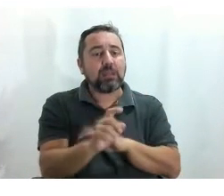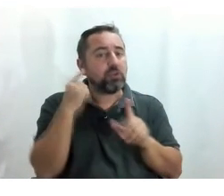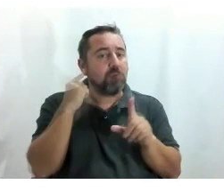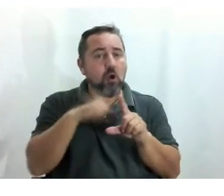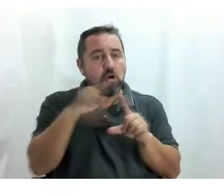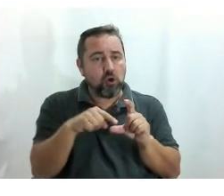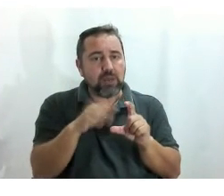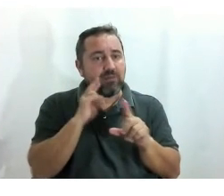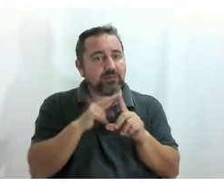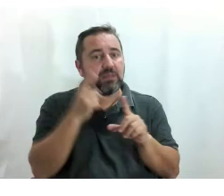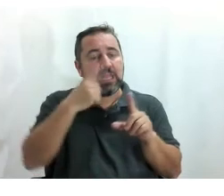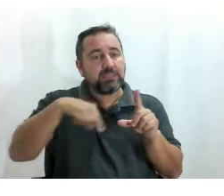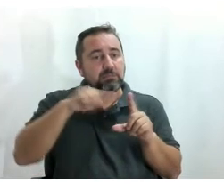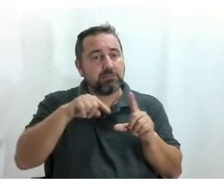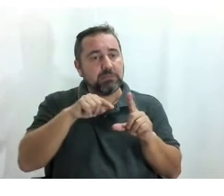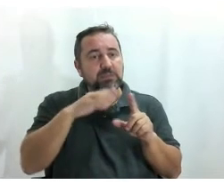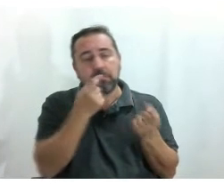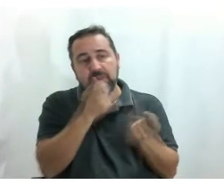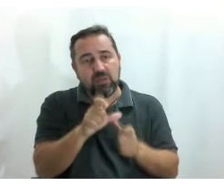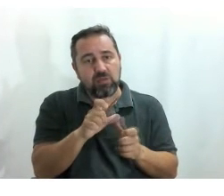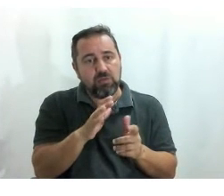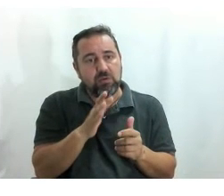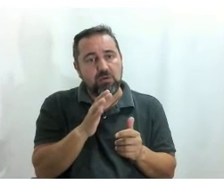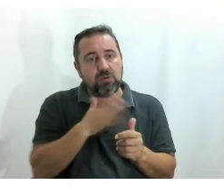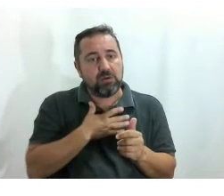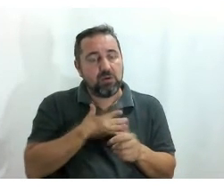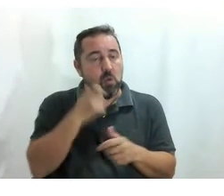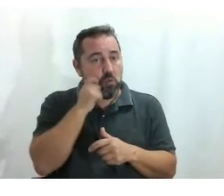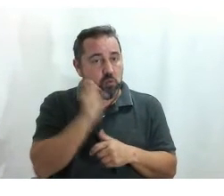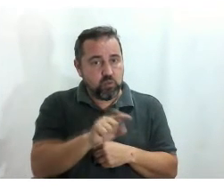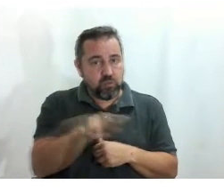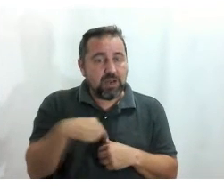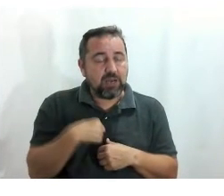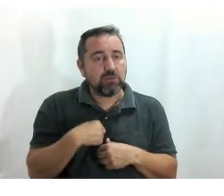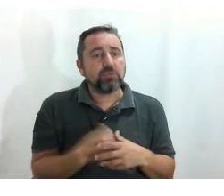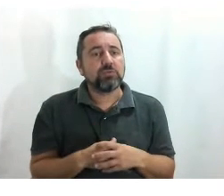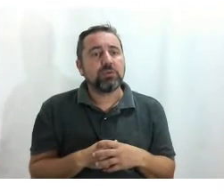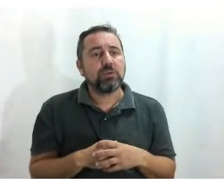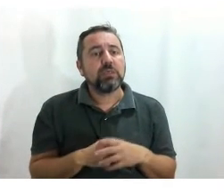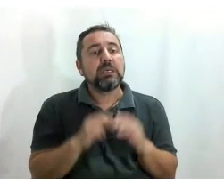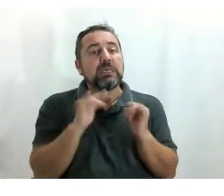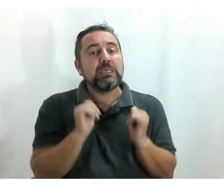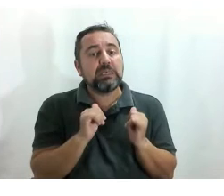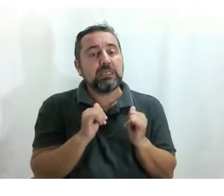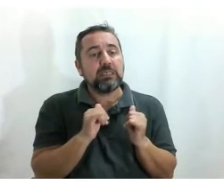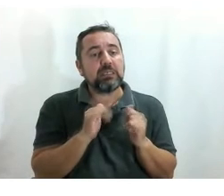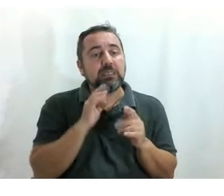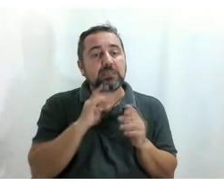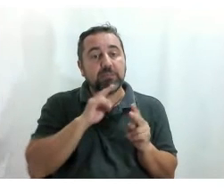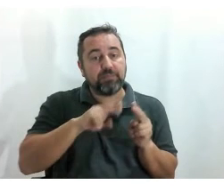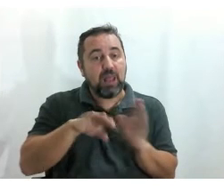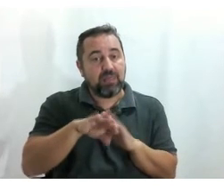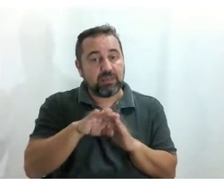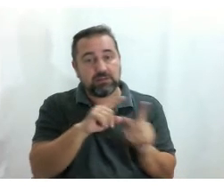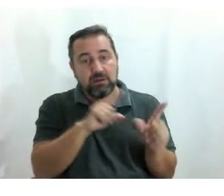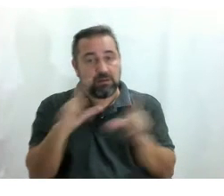tiene una forma en espiral, semejante a la del paciente humano, a la del humano, y en la parte de la derecha podéis